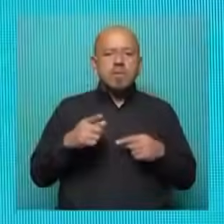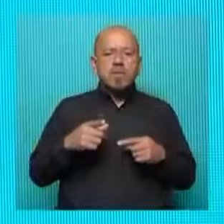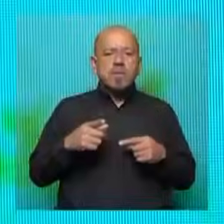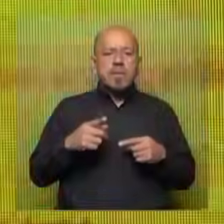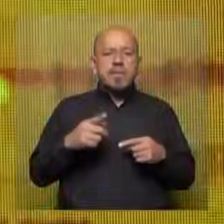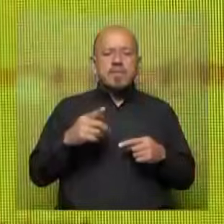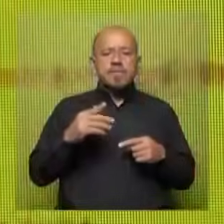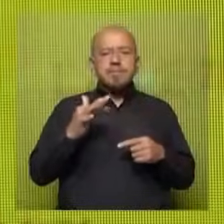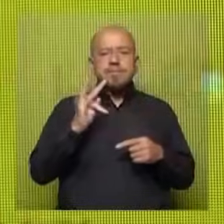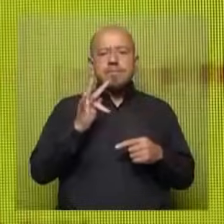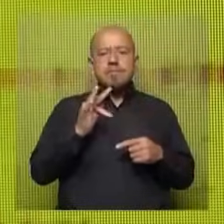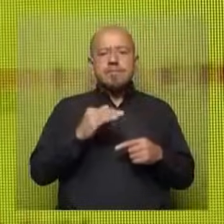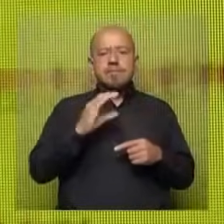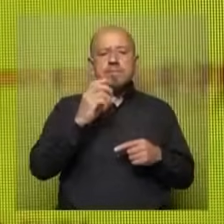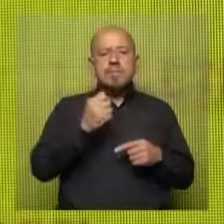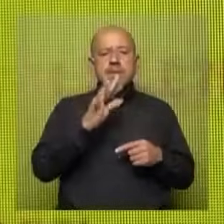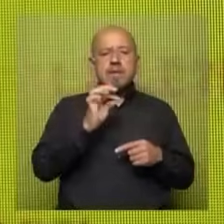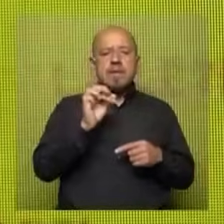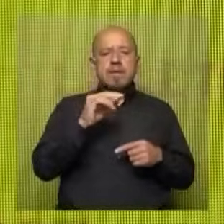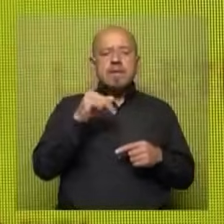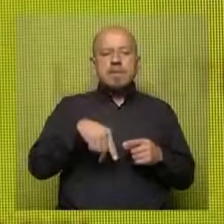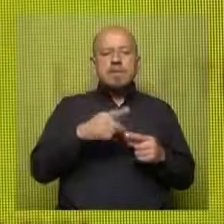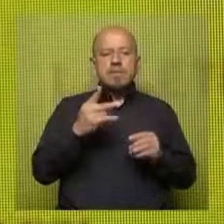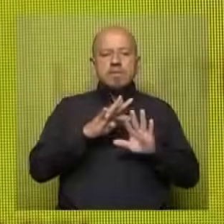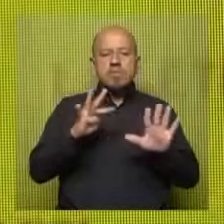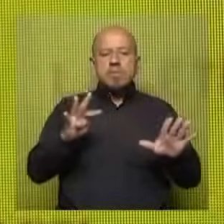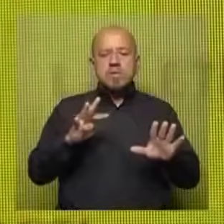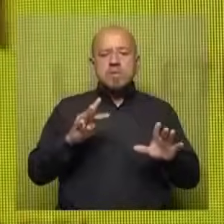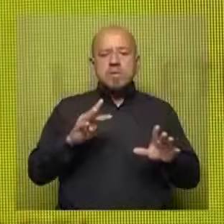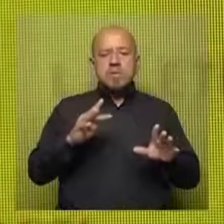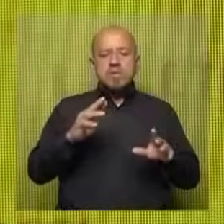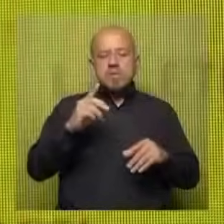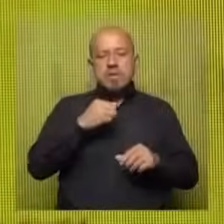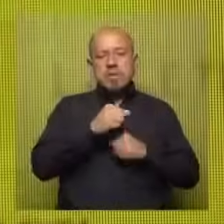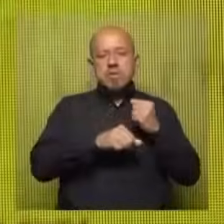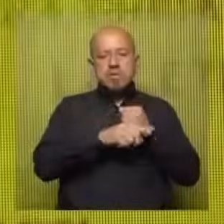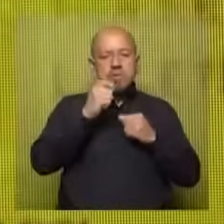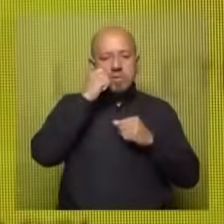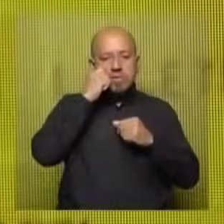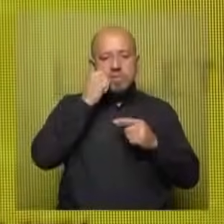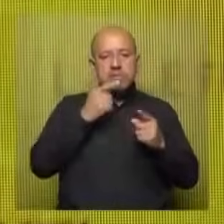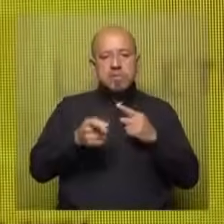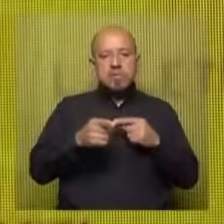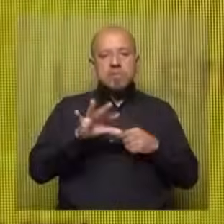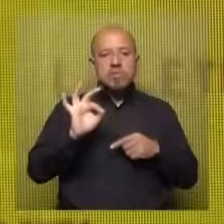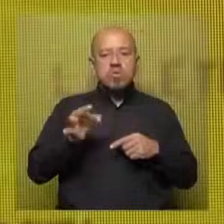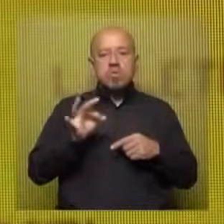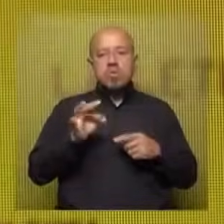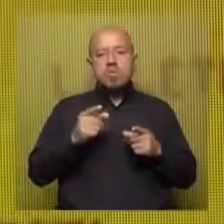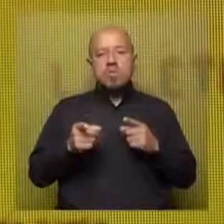femicidio de Caterine Martínez, que era la joven de 29 años de Maldonado, que fue asesinada en octubre,